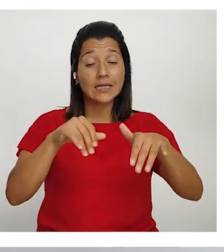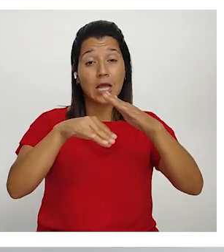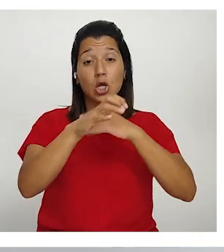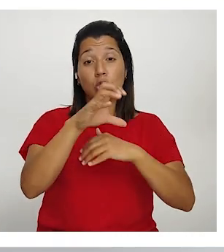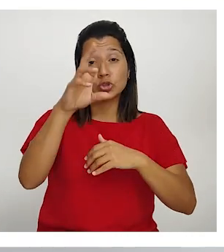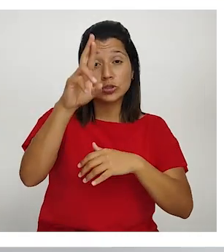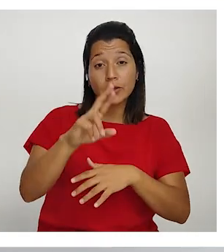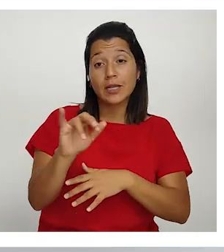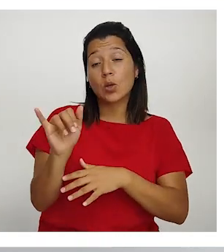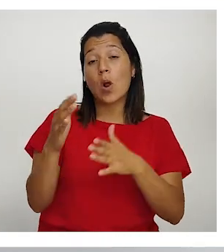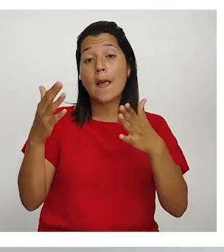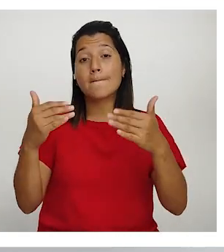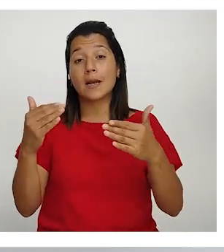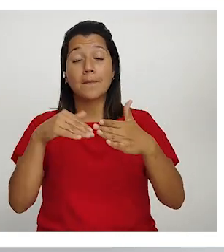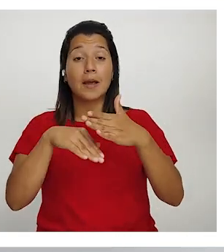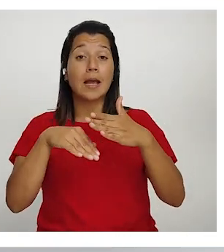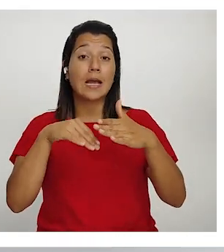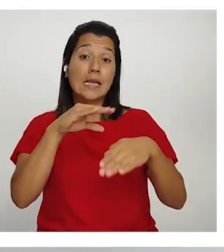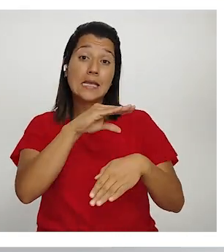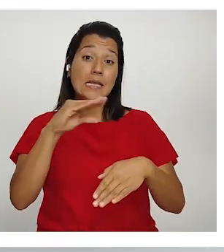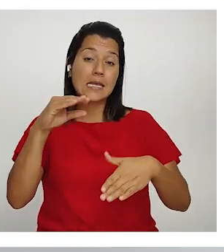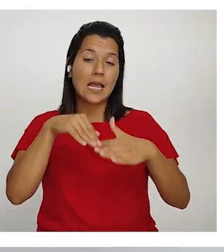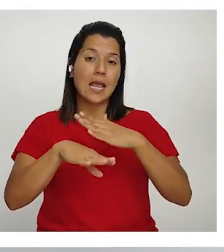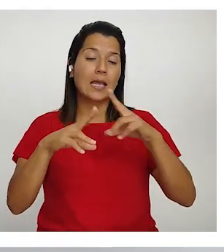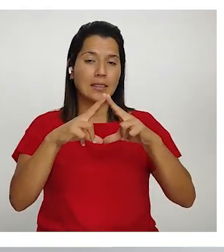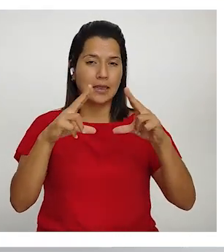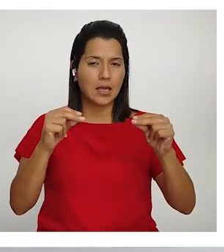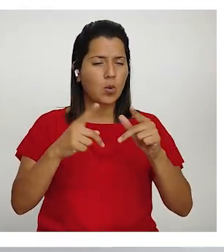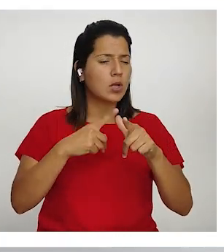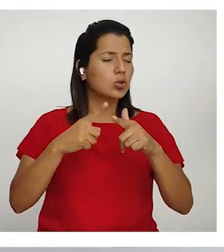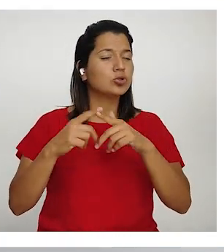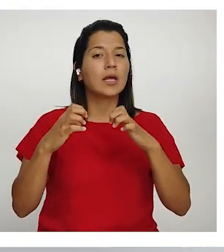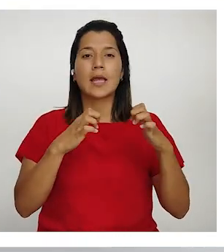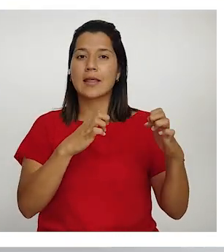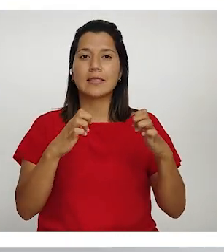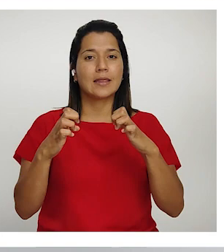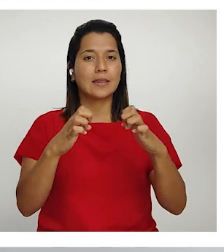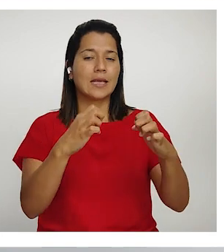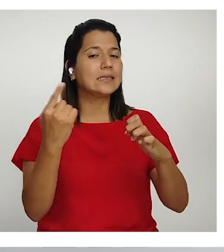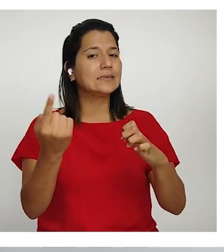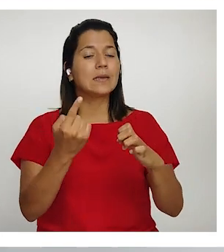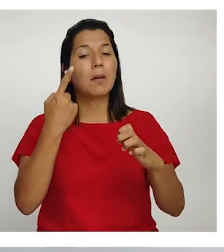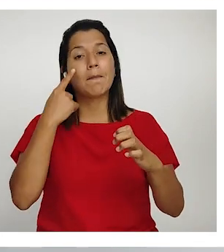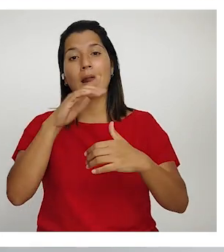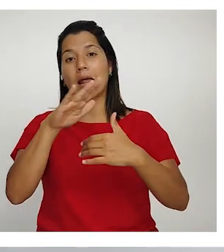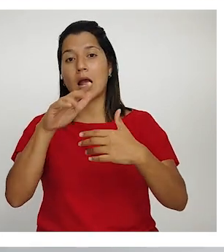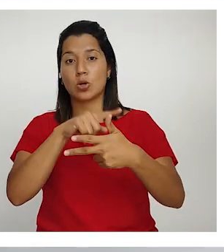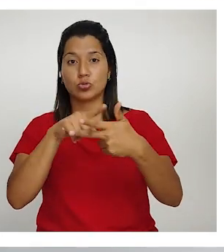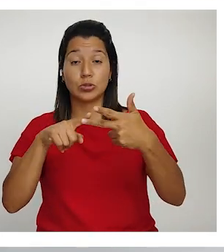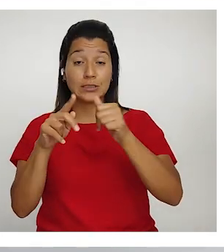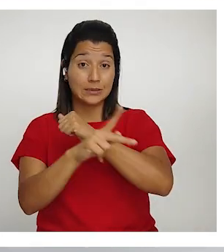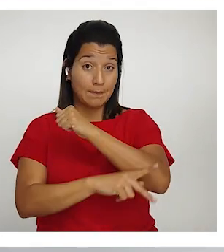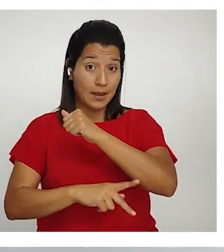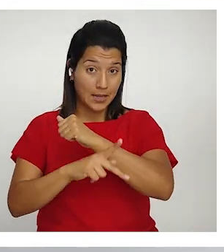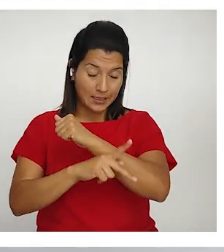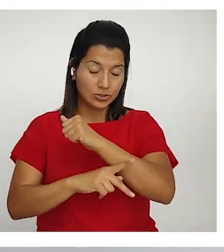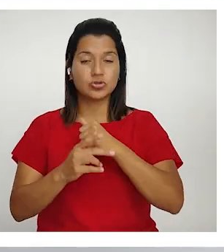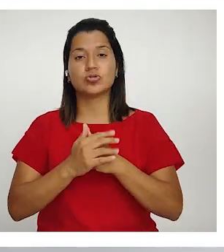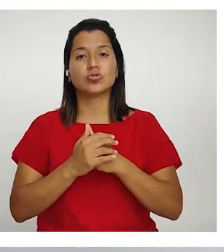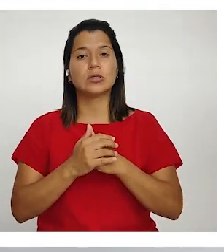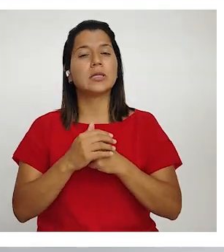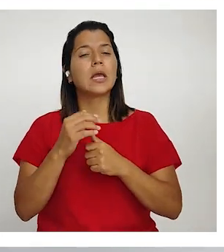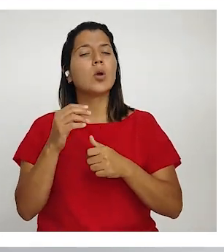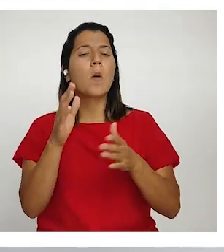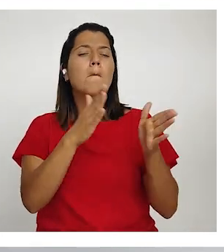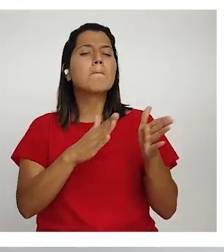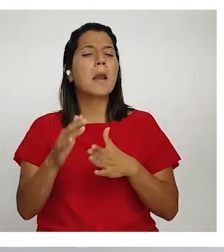en Panamá y en Nicaragua, entonces las estrategias siempre van para todos nuestros países, ¿verdad?, de la región, de una forma muy similar, teniendo